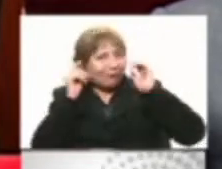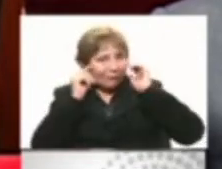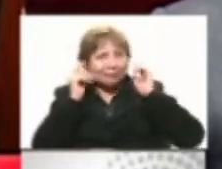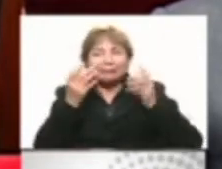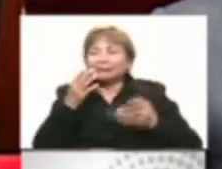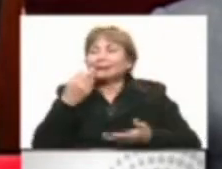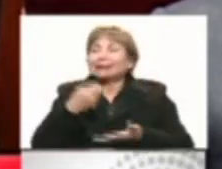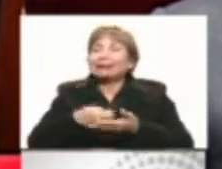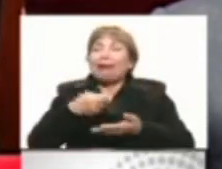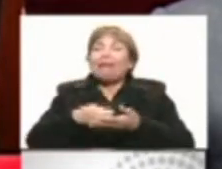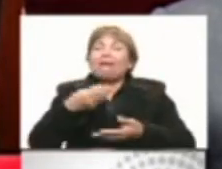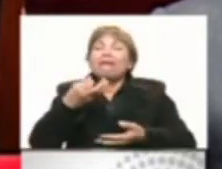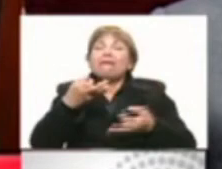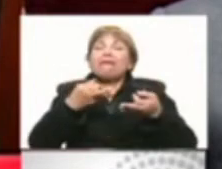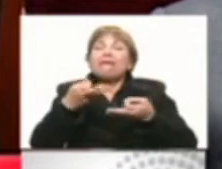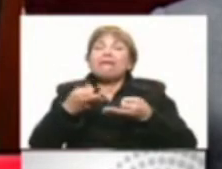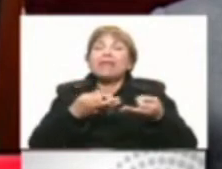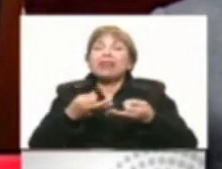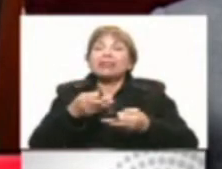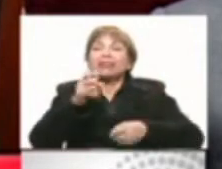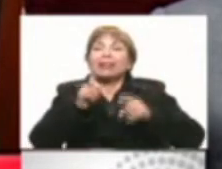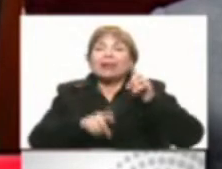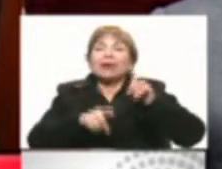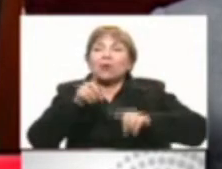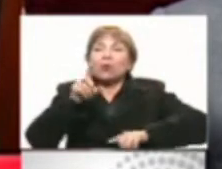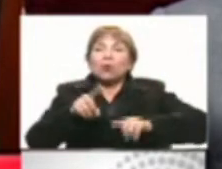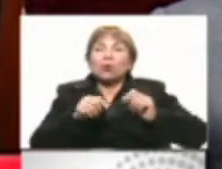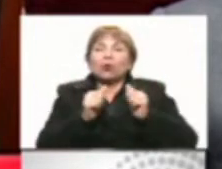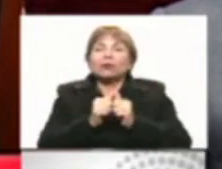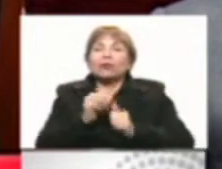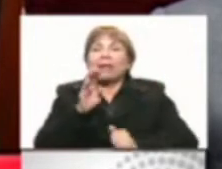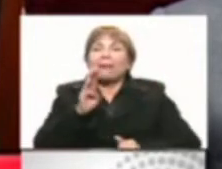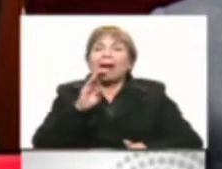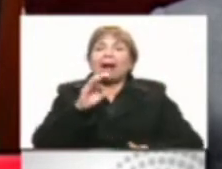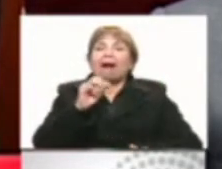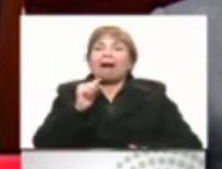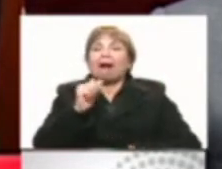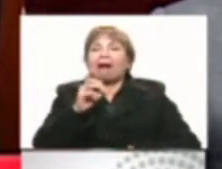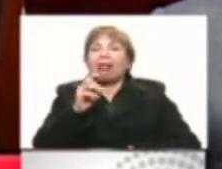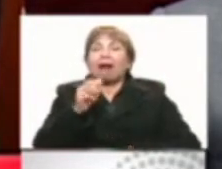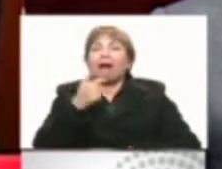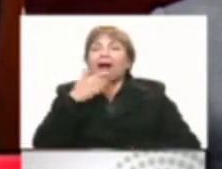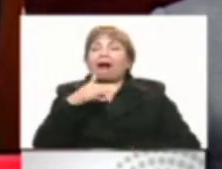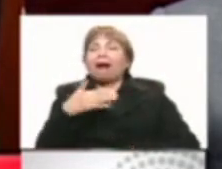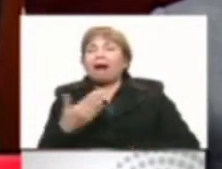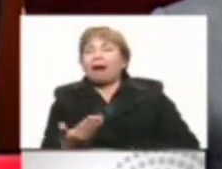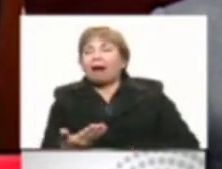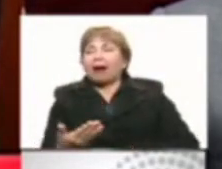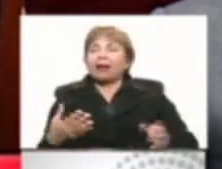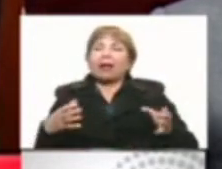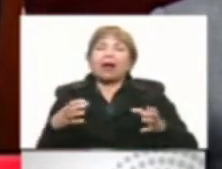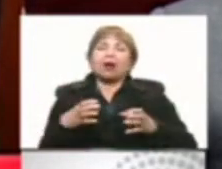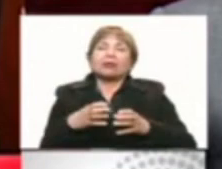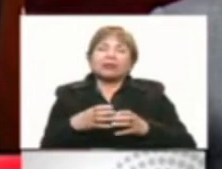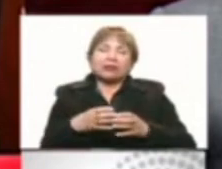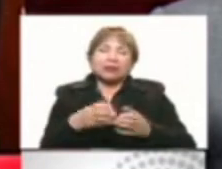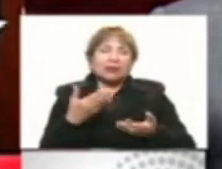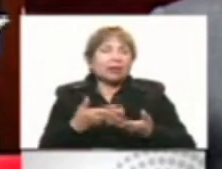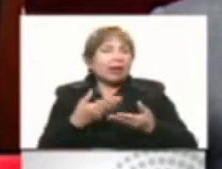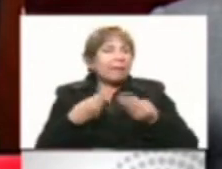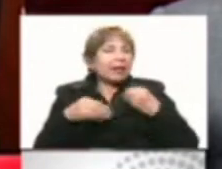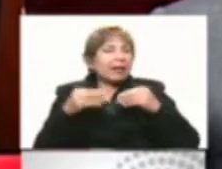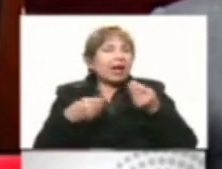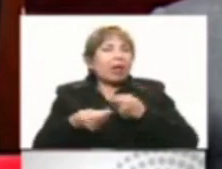nuestro sistema financiero. Me parece que alguno de los congresistas de la bancada Podemos señalaba la alta concentración que tengamos en el